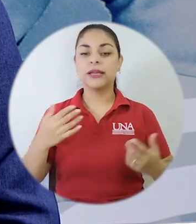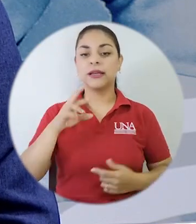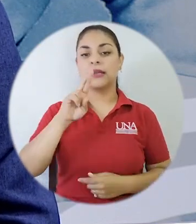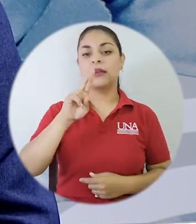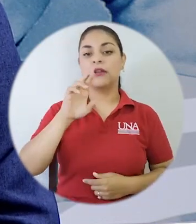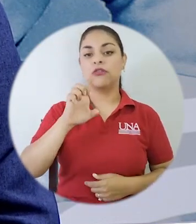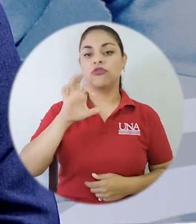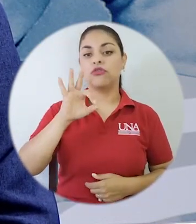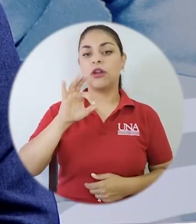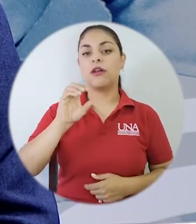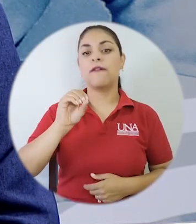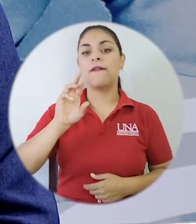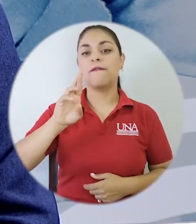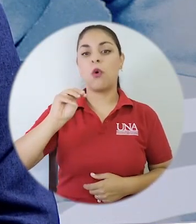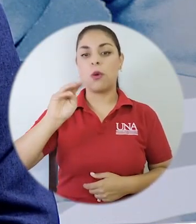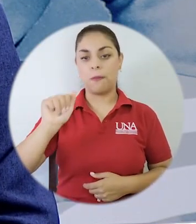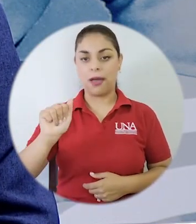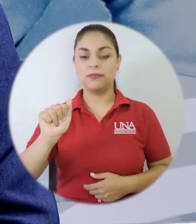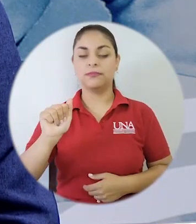del Estado.